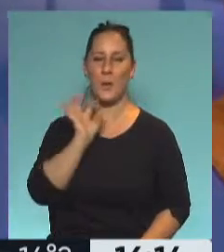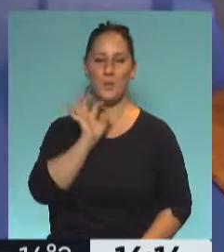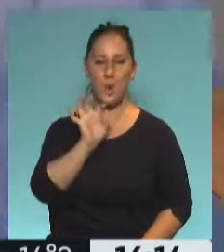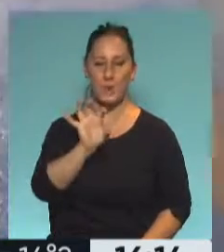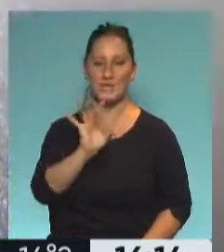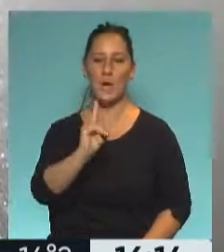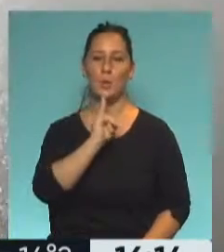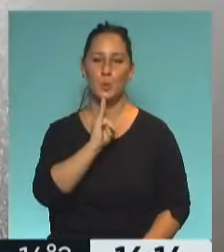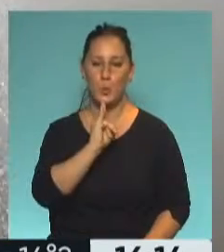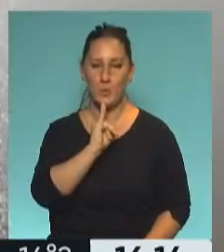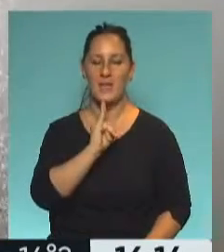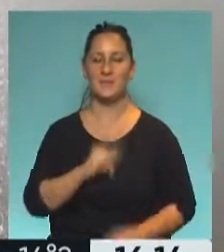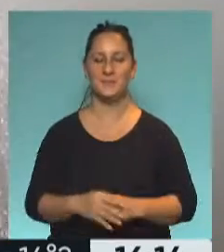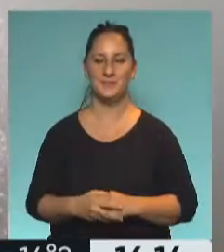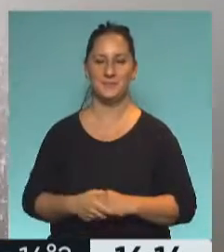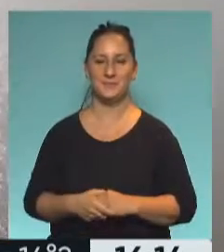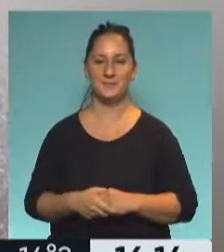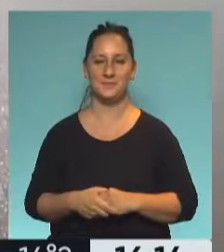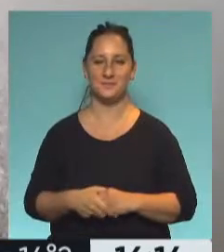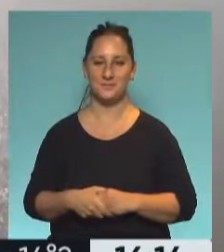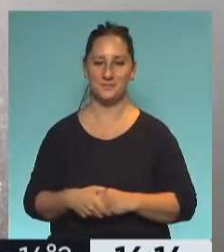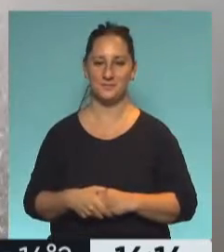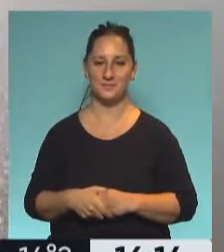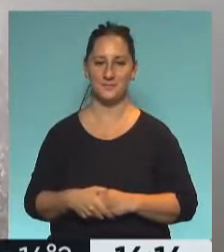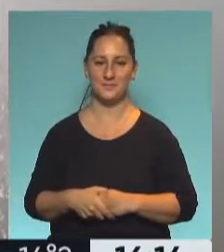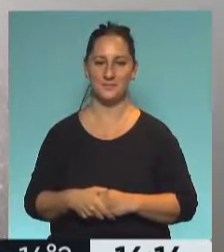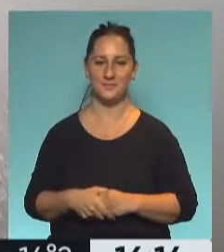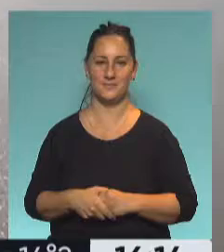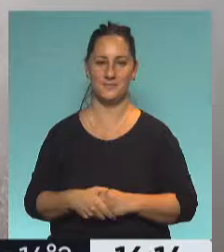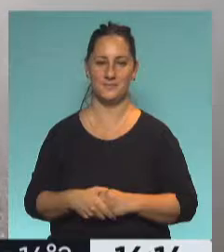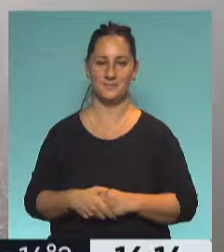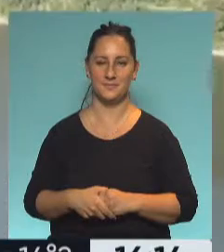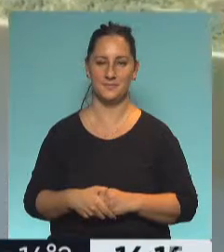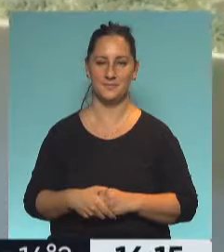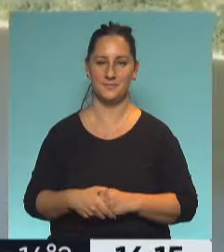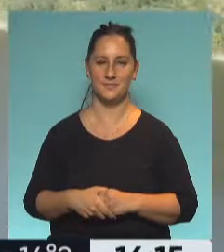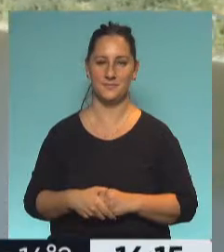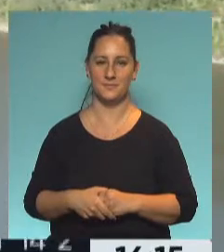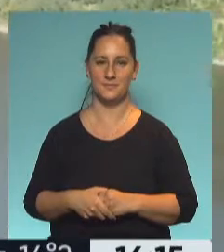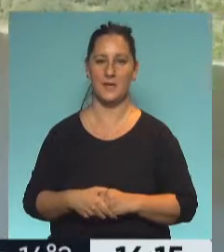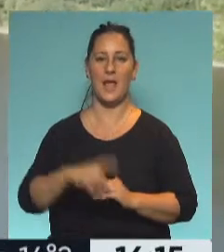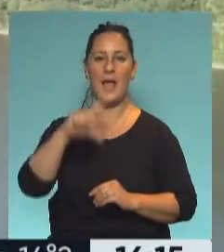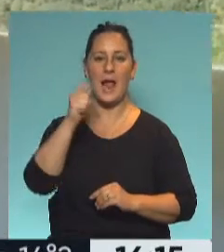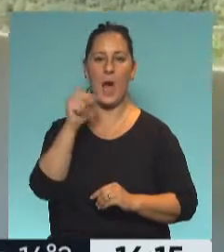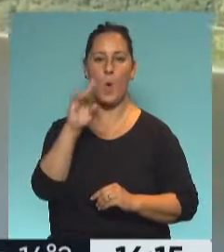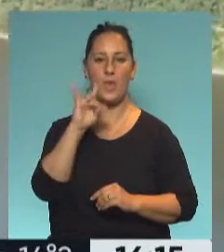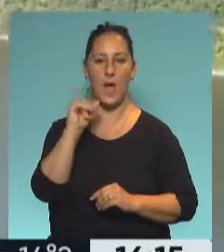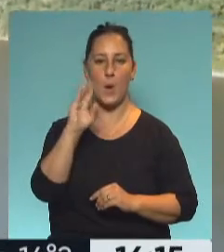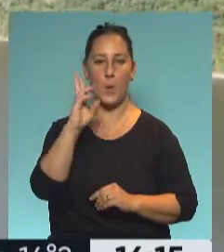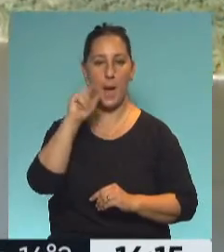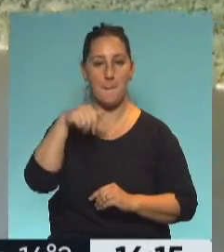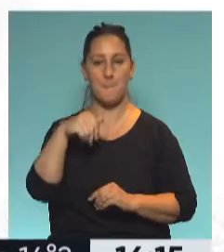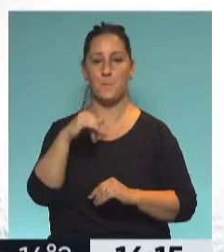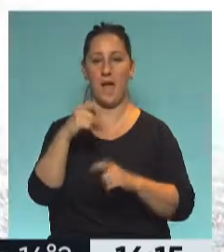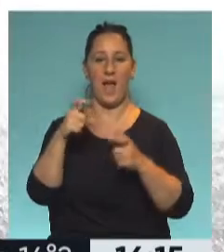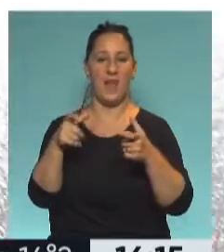en Tucumán, digo bien, ¿no? Porque se viene un nuevo álbum de Claudia Brand, que es una de las